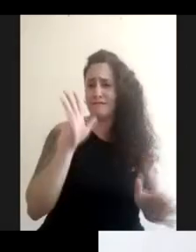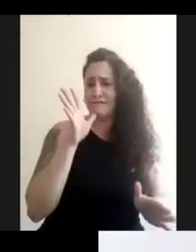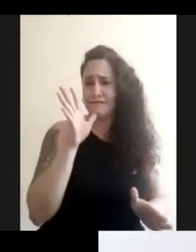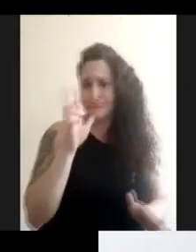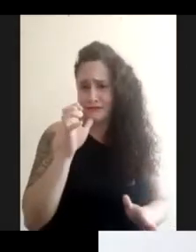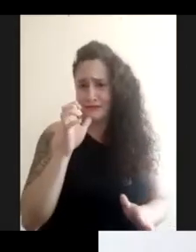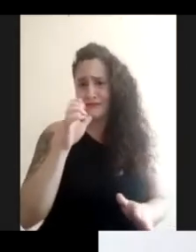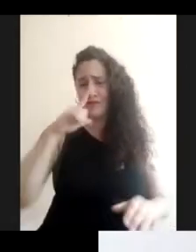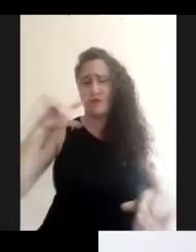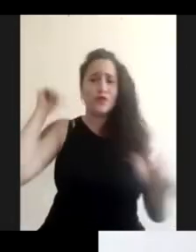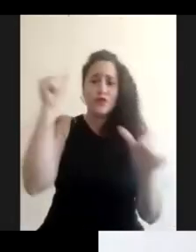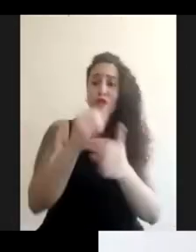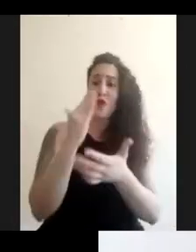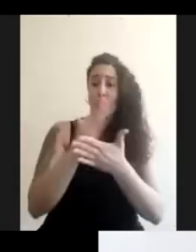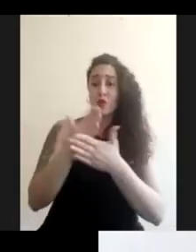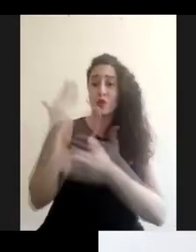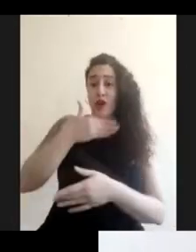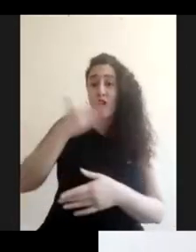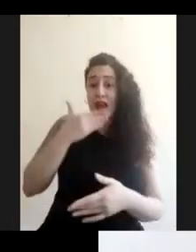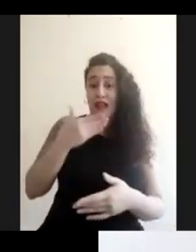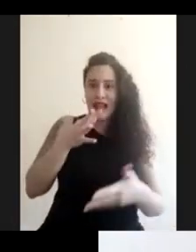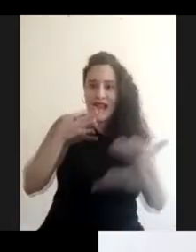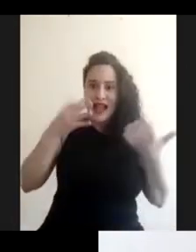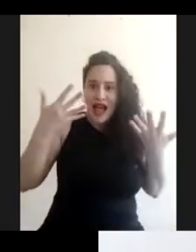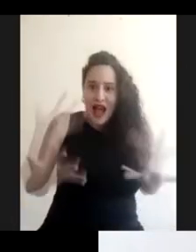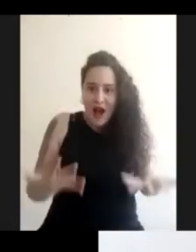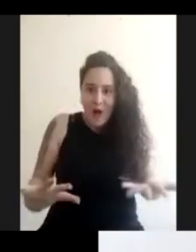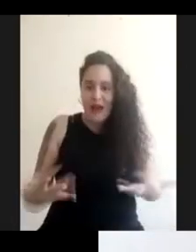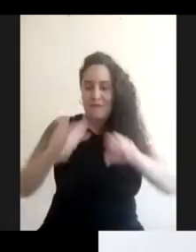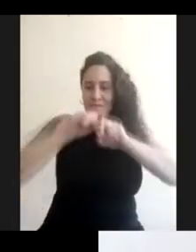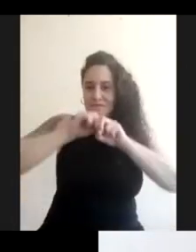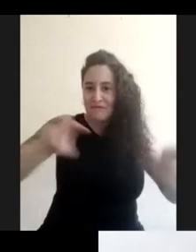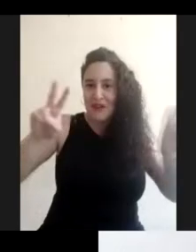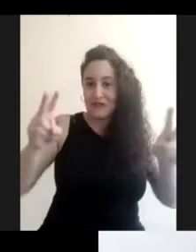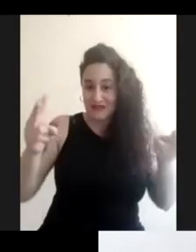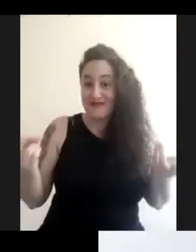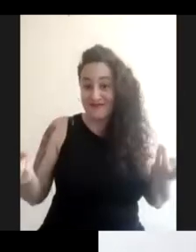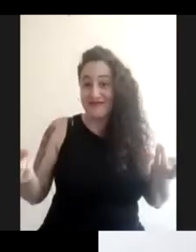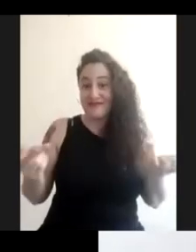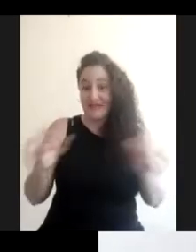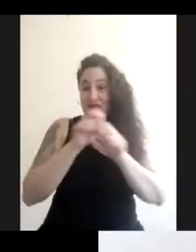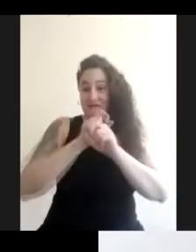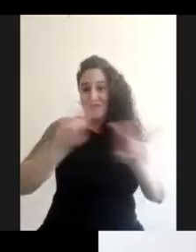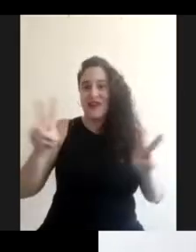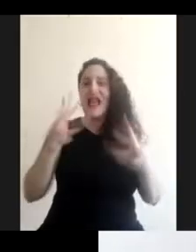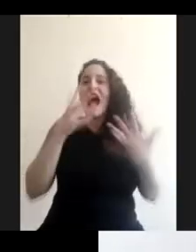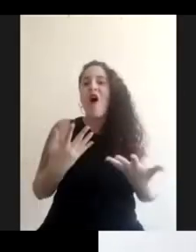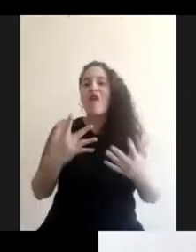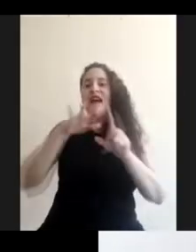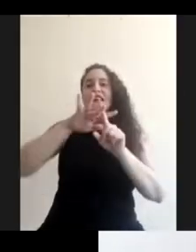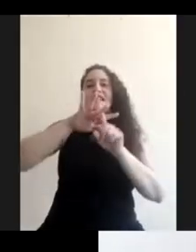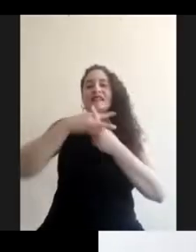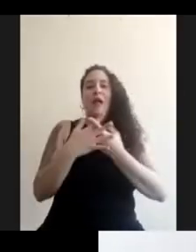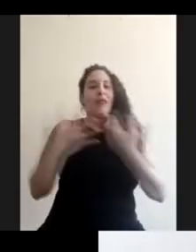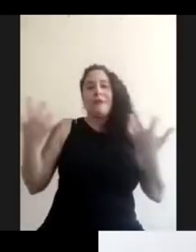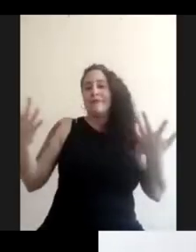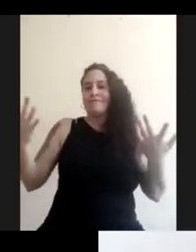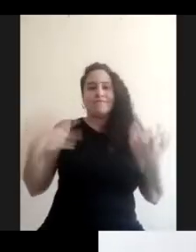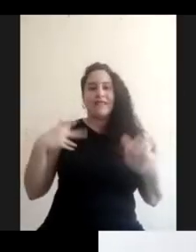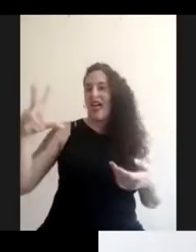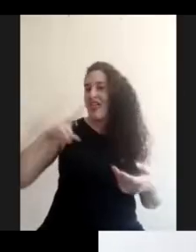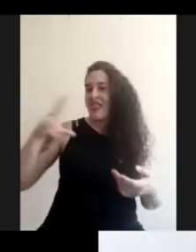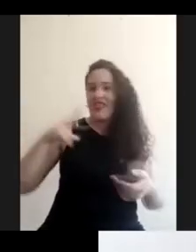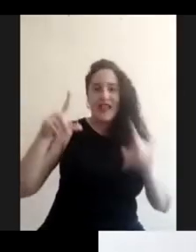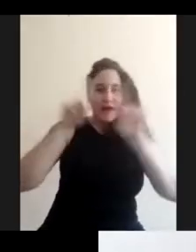cursos escolares, ahora se han visto más grandes tras esto. Y estamos en situación de que no nos deben una nómina que no nos